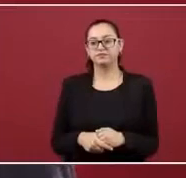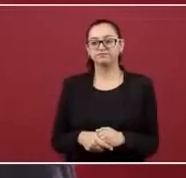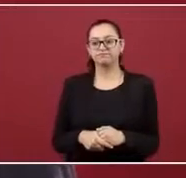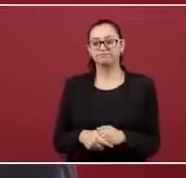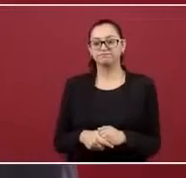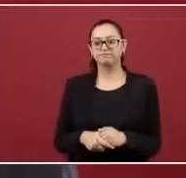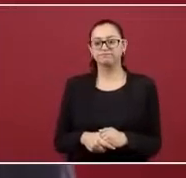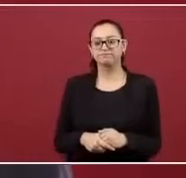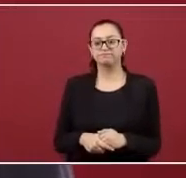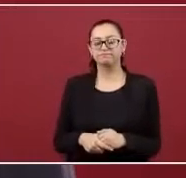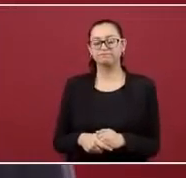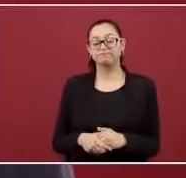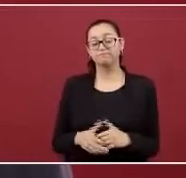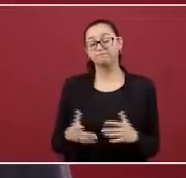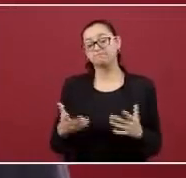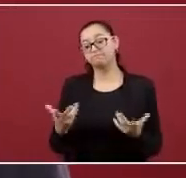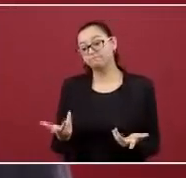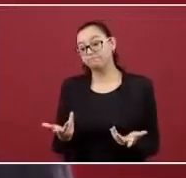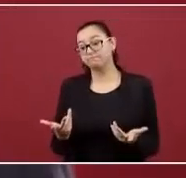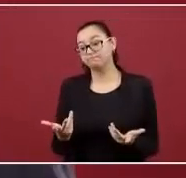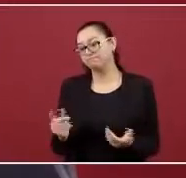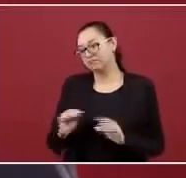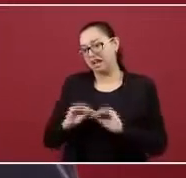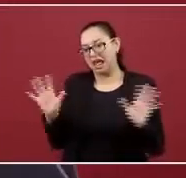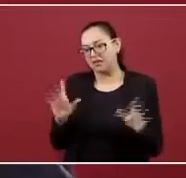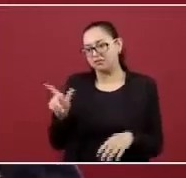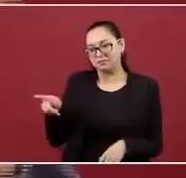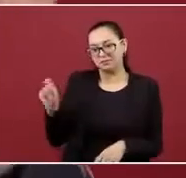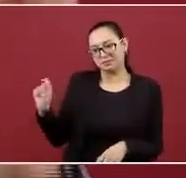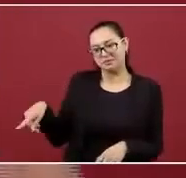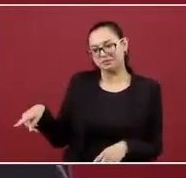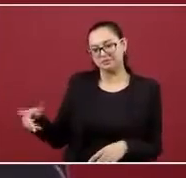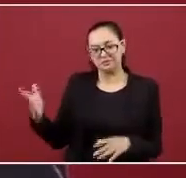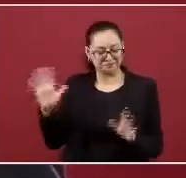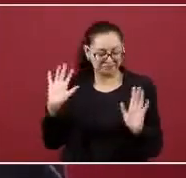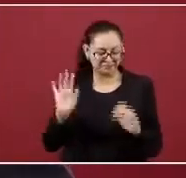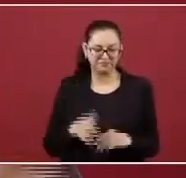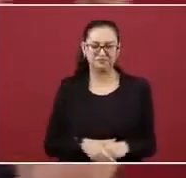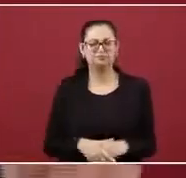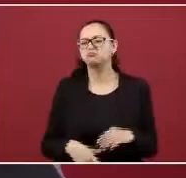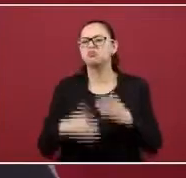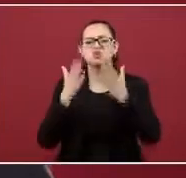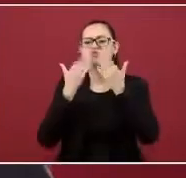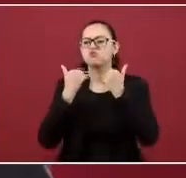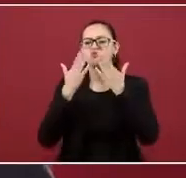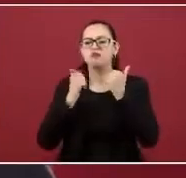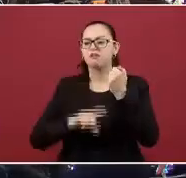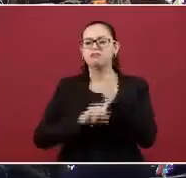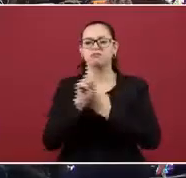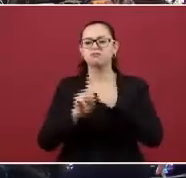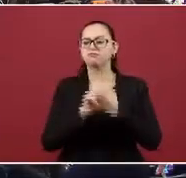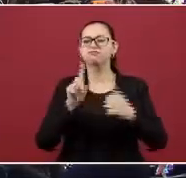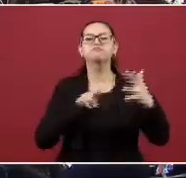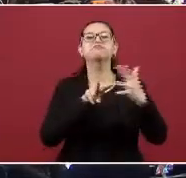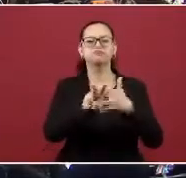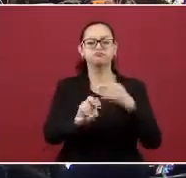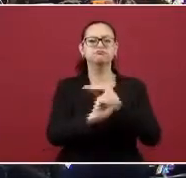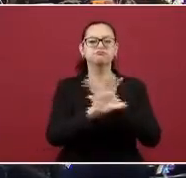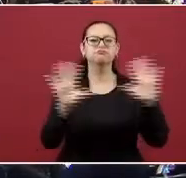son muy obvios. Entonces, no hay ningún problema en ese sentido. Transparencia